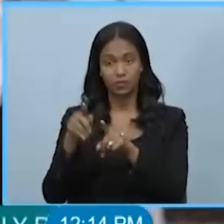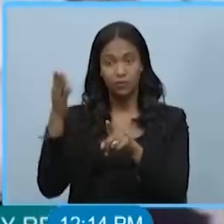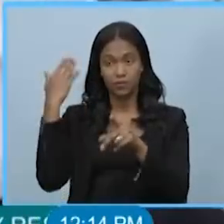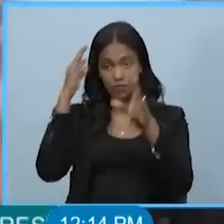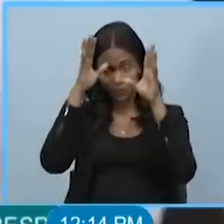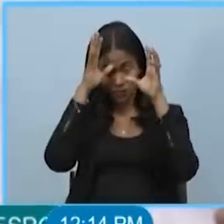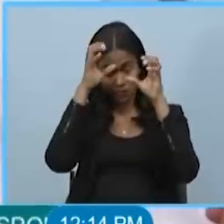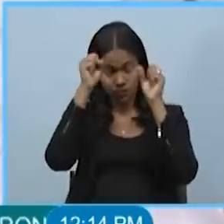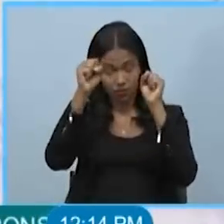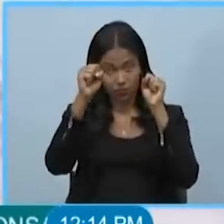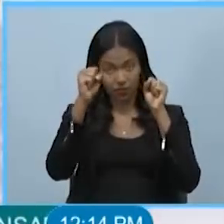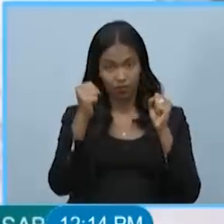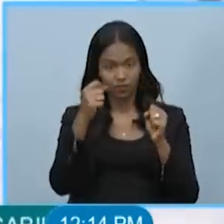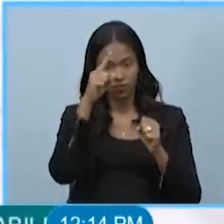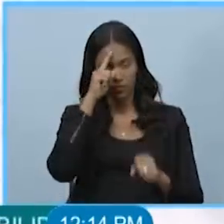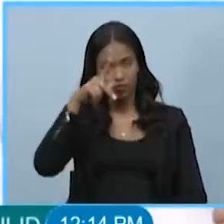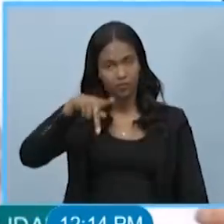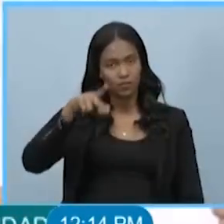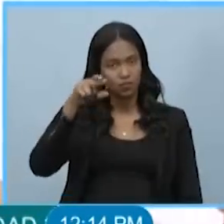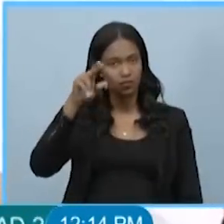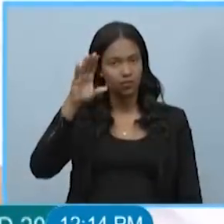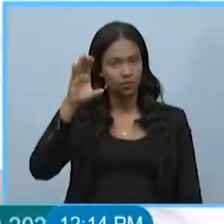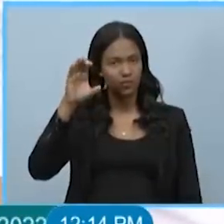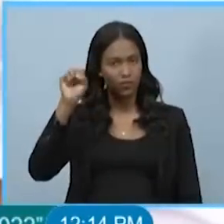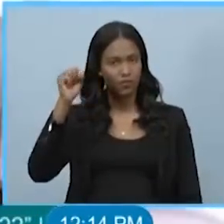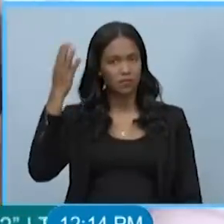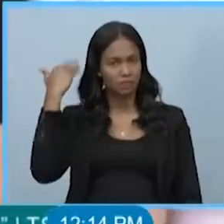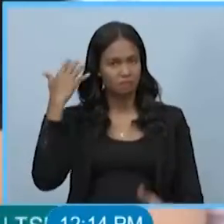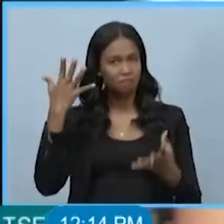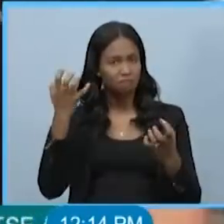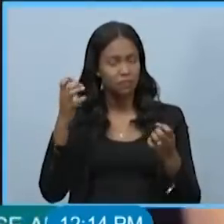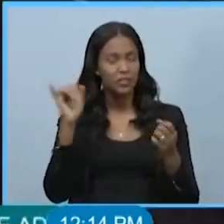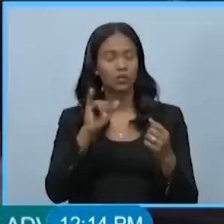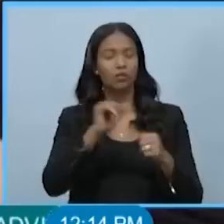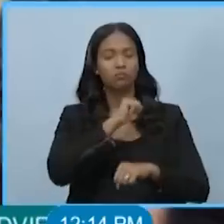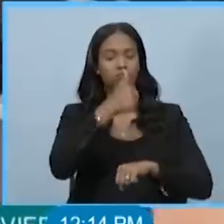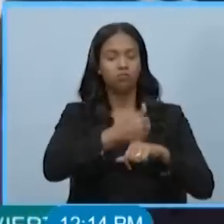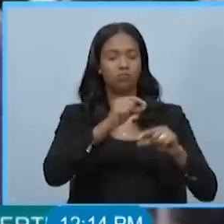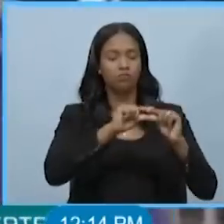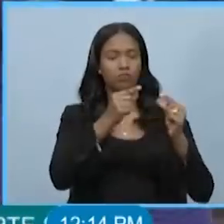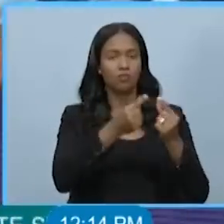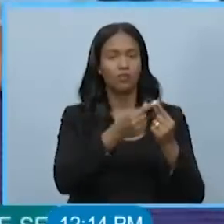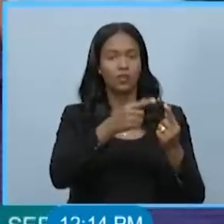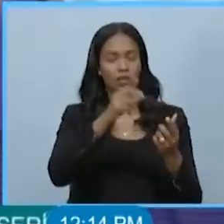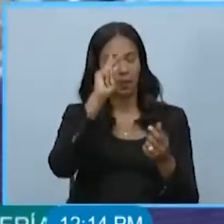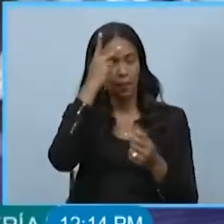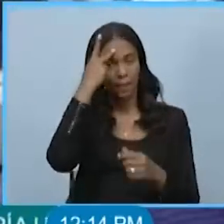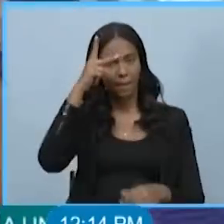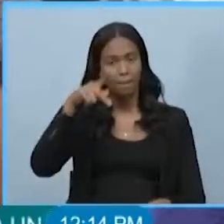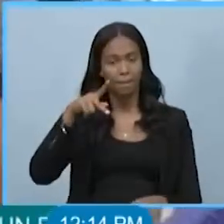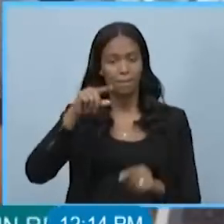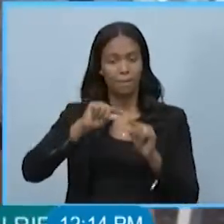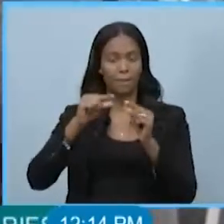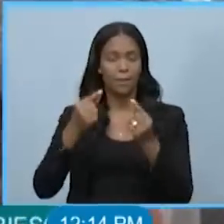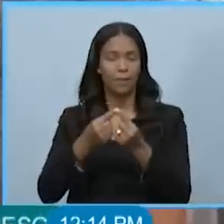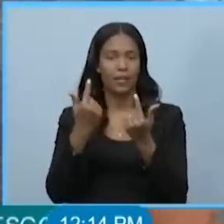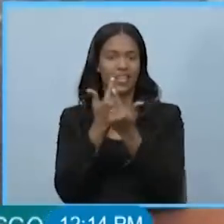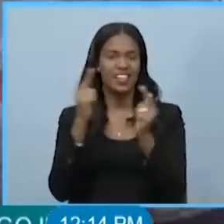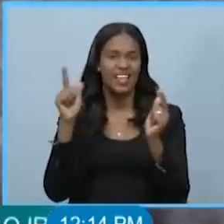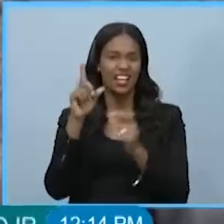presidencia por el Partido Reformista Social Cristiano, además fue fundador del Partido Liberal Reformista. El político